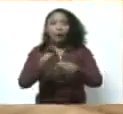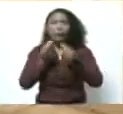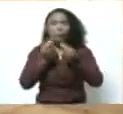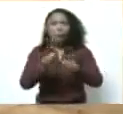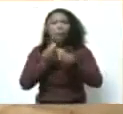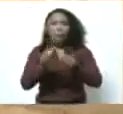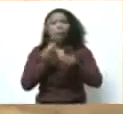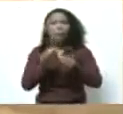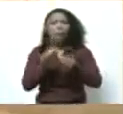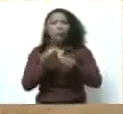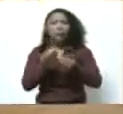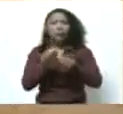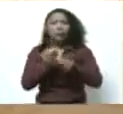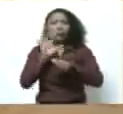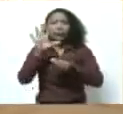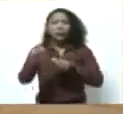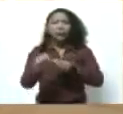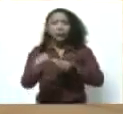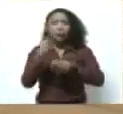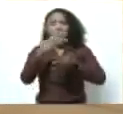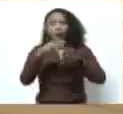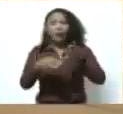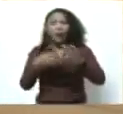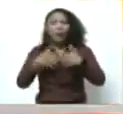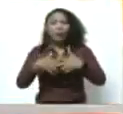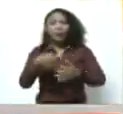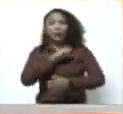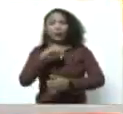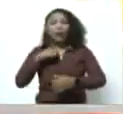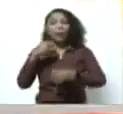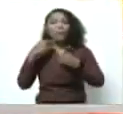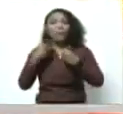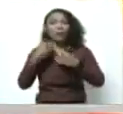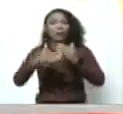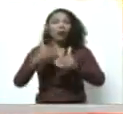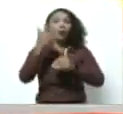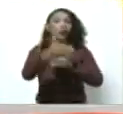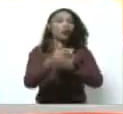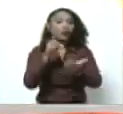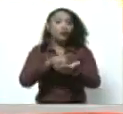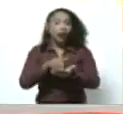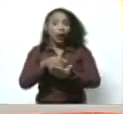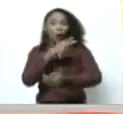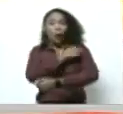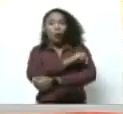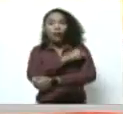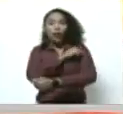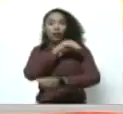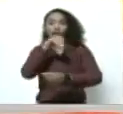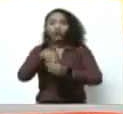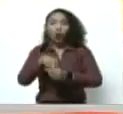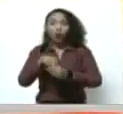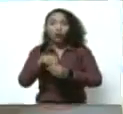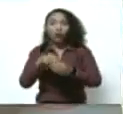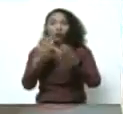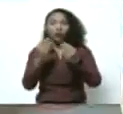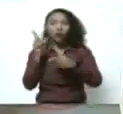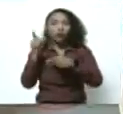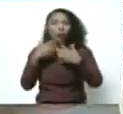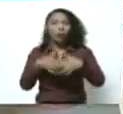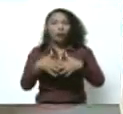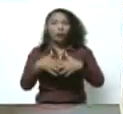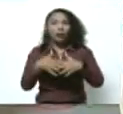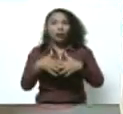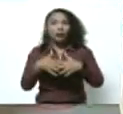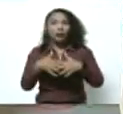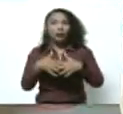la compra de insumos a empresas privadas para que luego éstas lleguen a los hospitales, muchos de estos empresarios